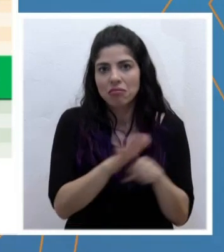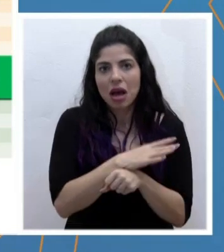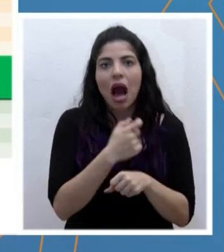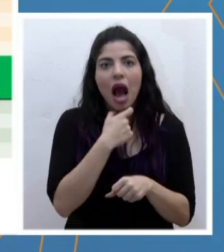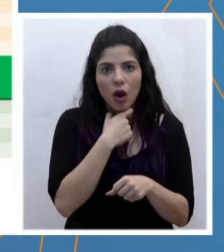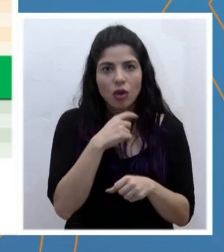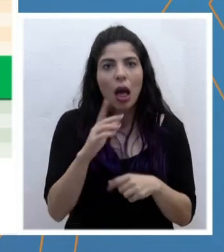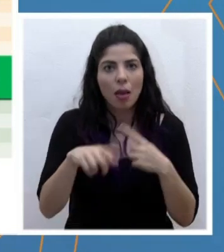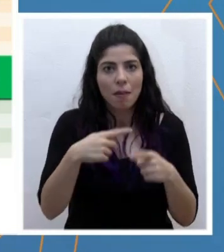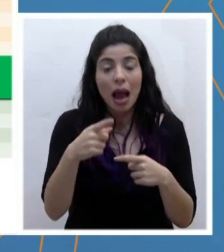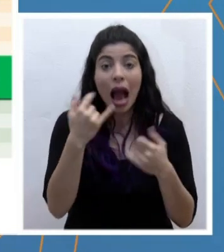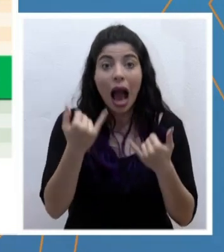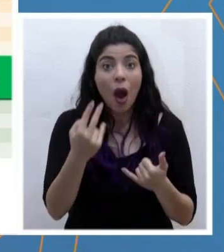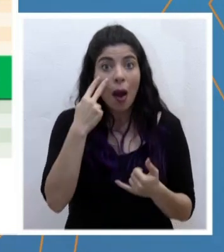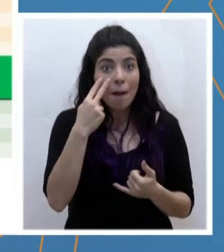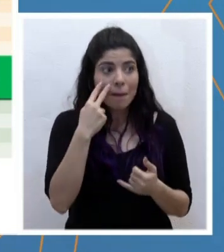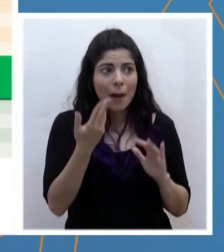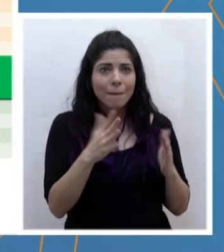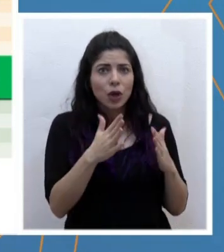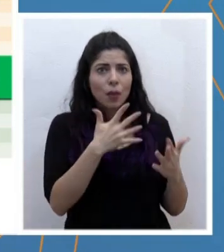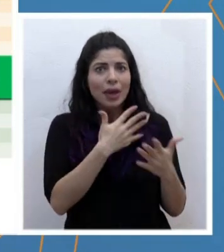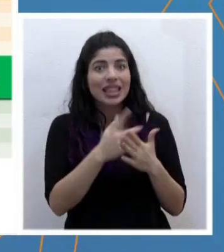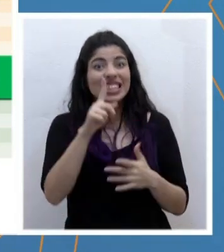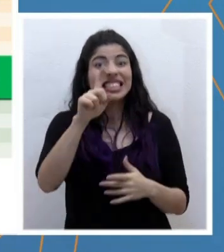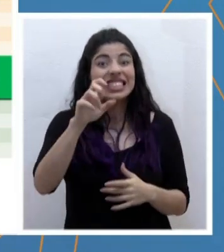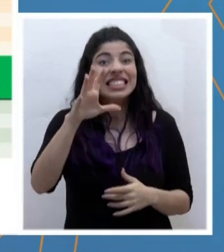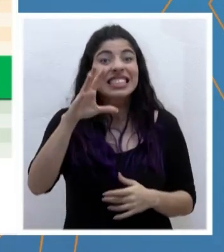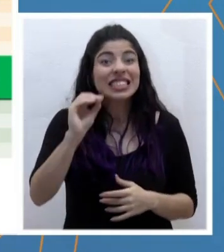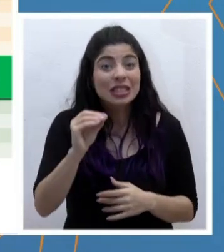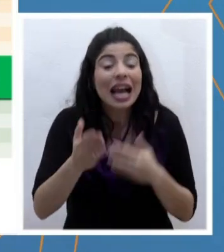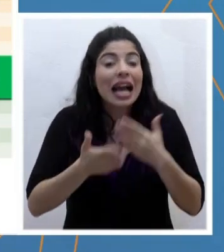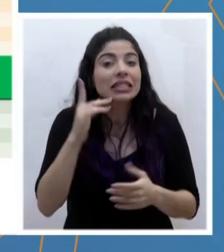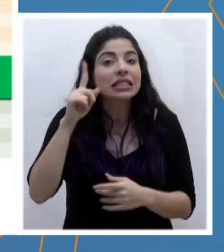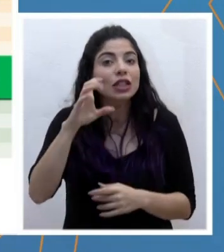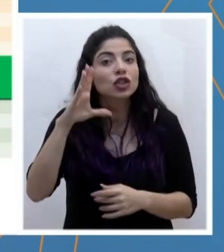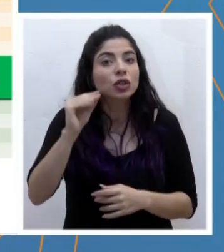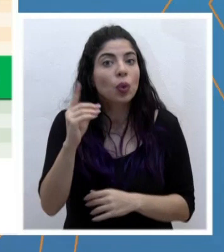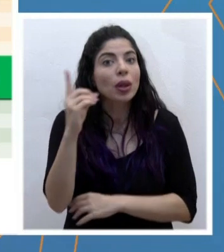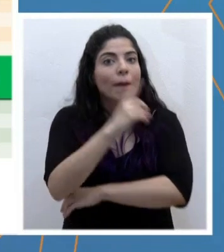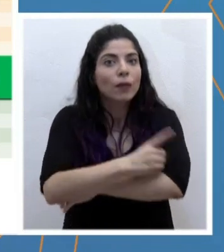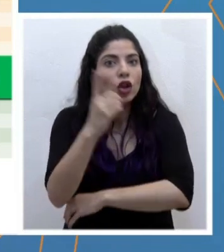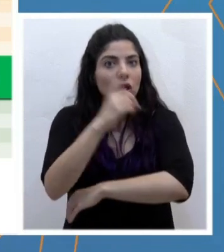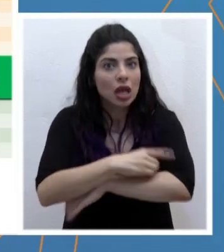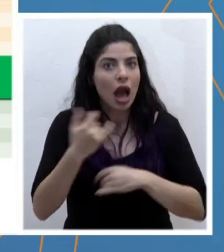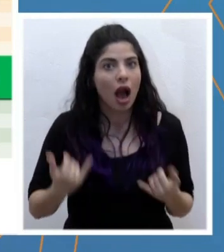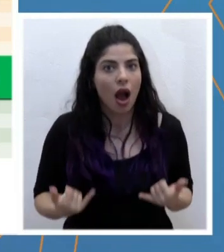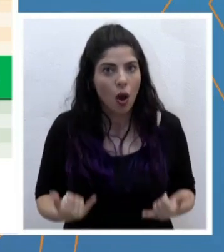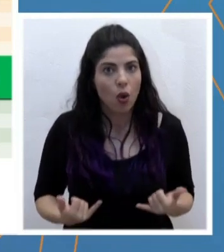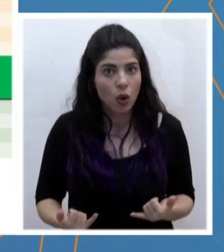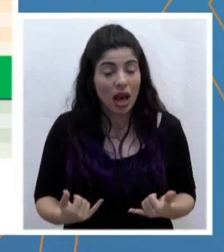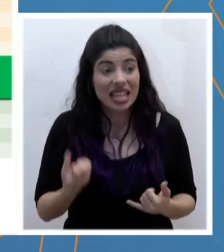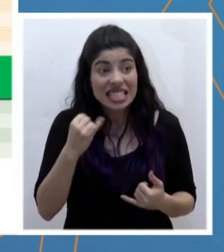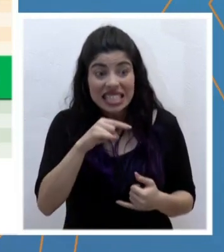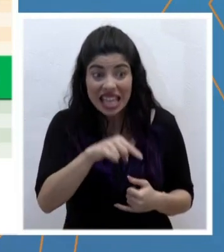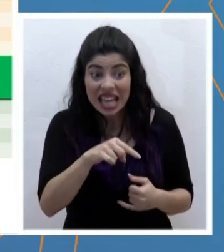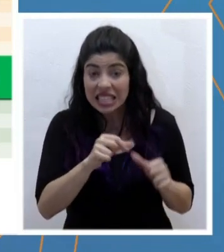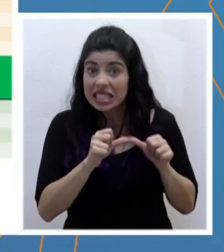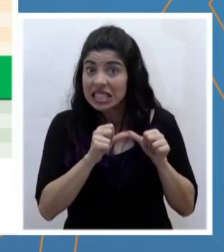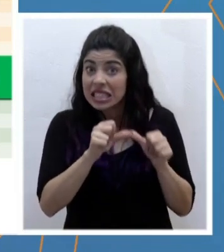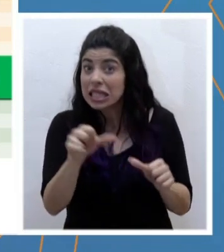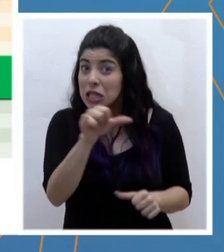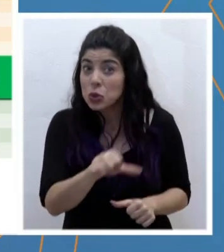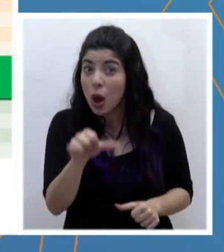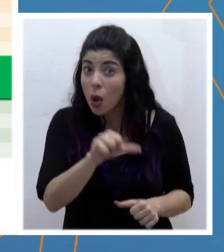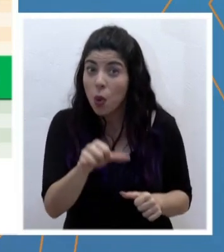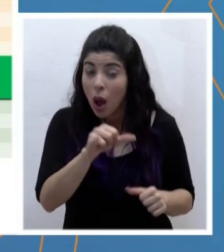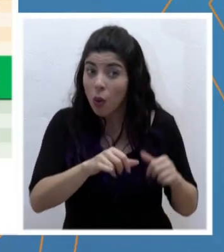ver que estamos teniendo un promedio de cerca de 150 casos diarios. Si se mantiene este comportamiento de